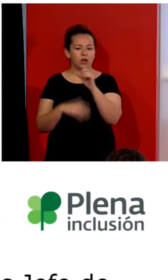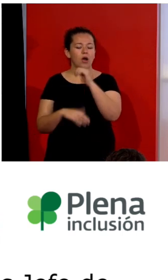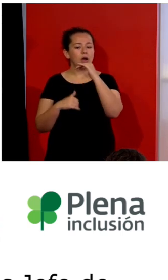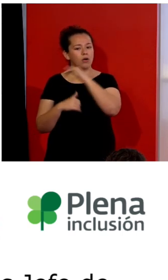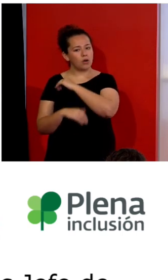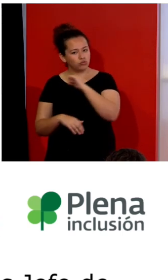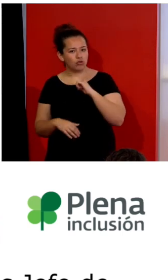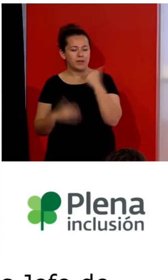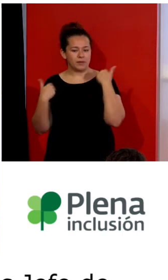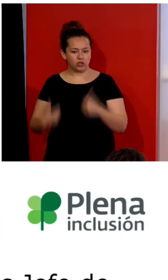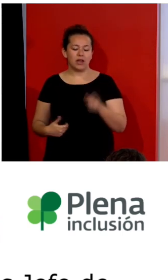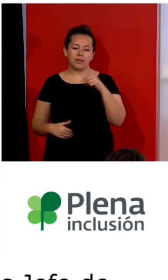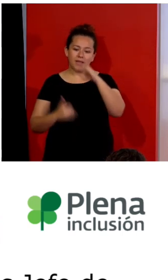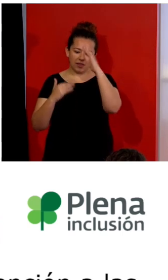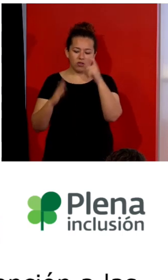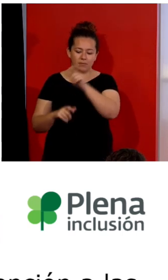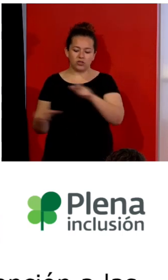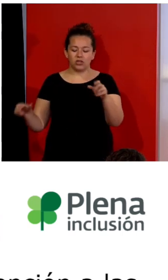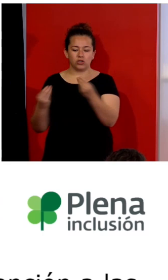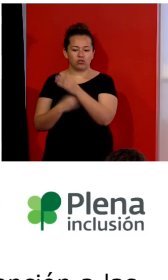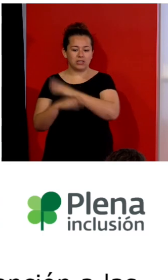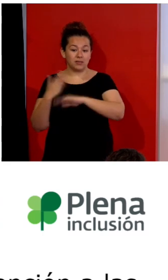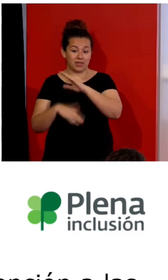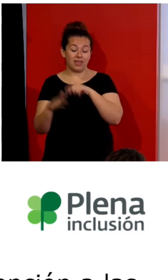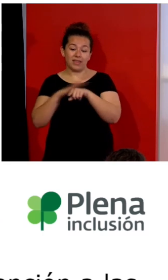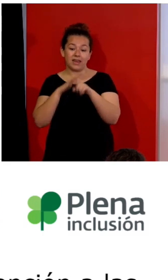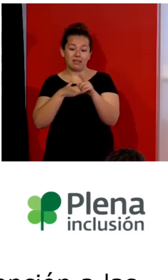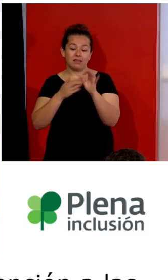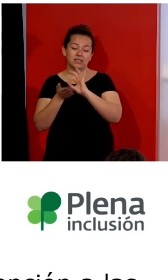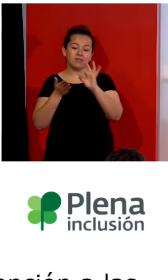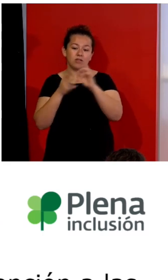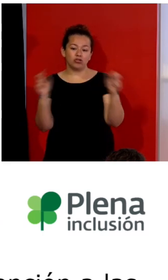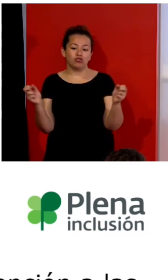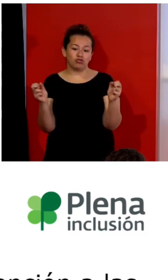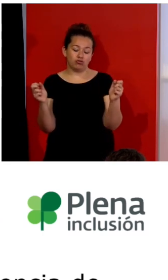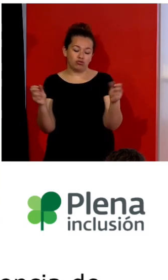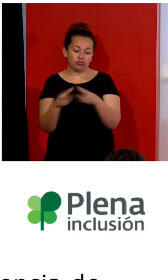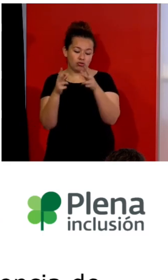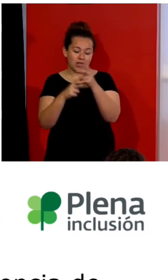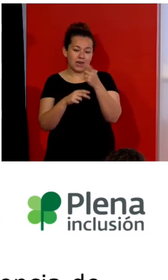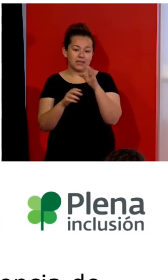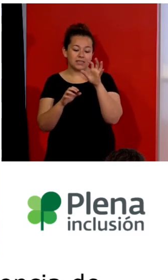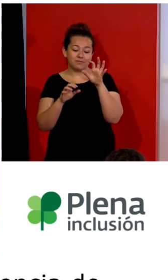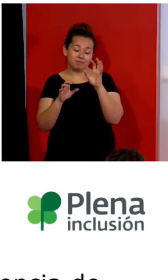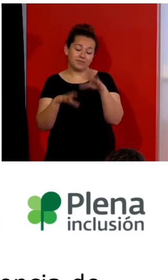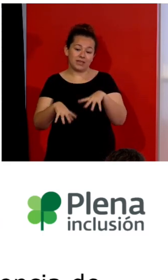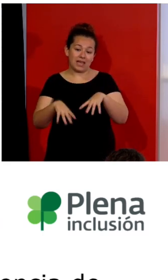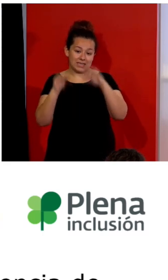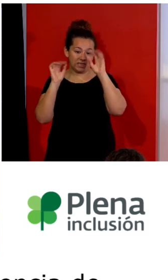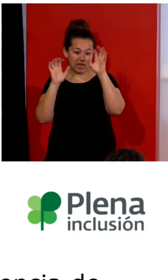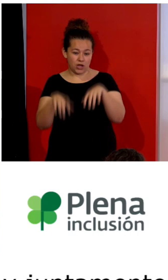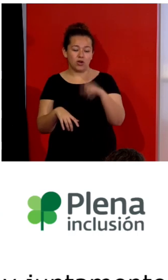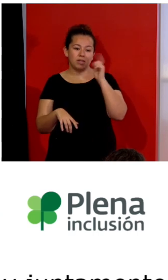con Discapacidad de la Gerencia de Servicios Sociales de Castilla y León, y juntamente con ella la señora Lourdes